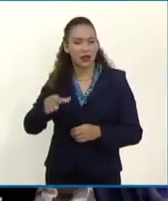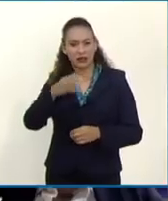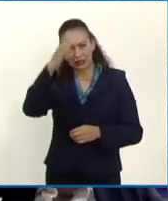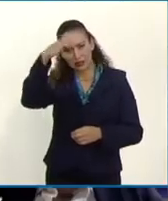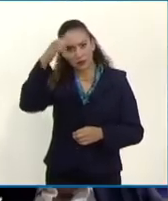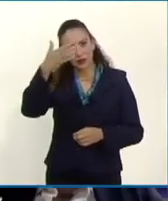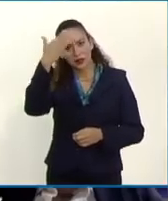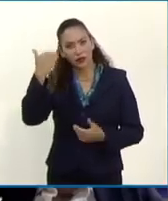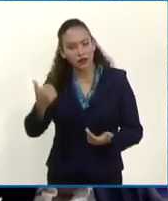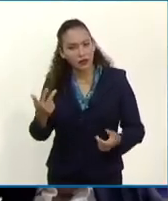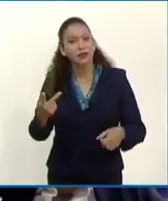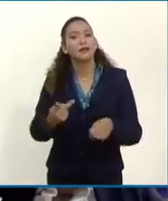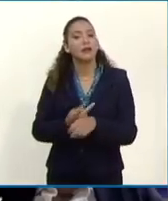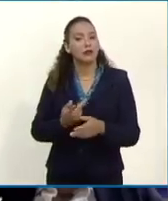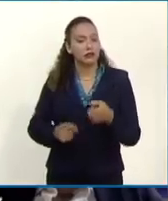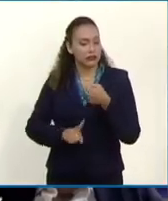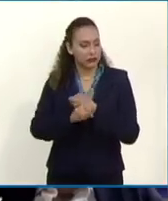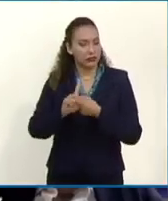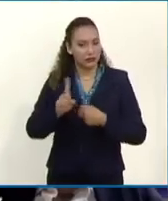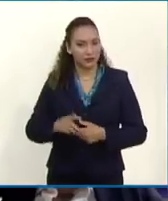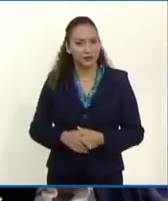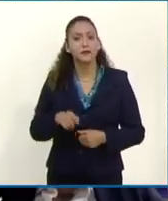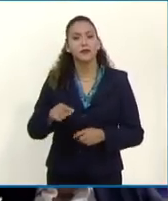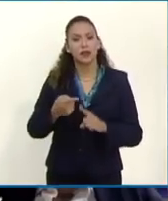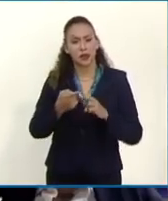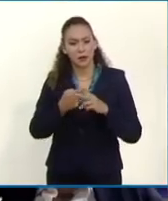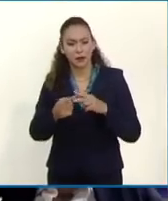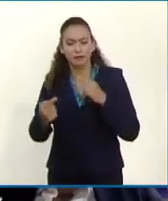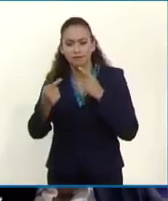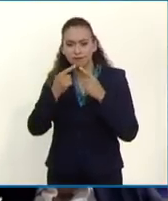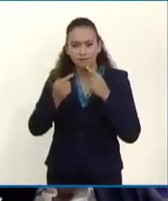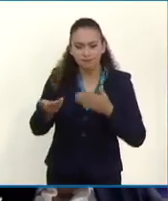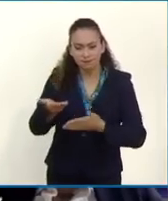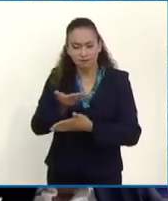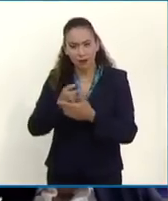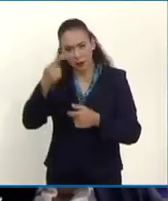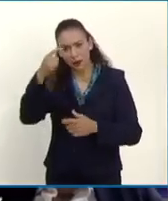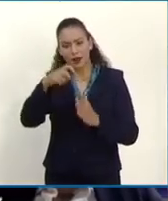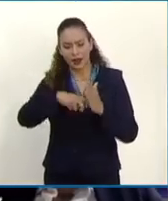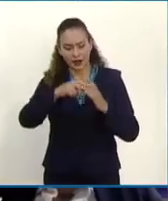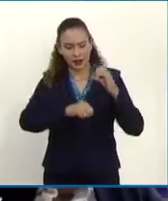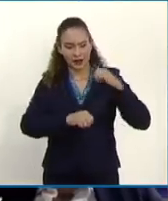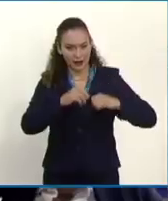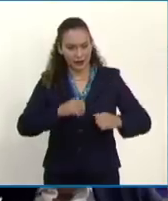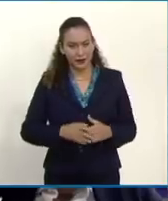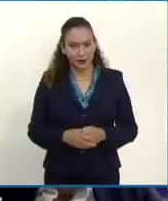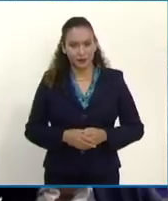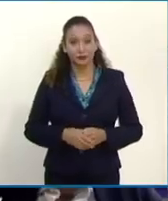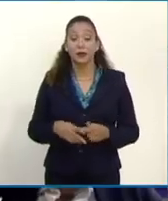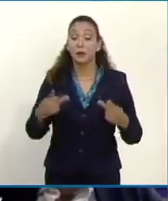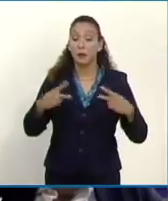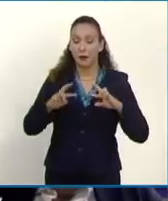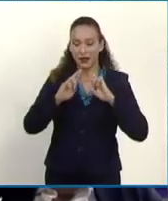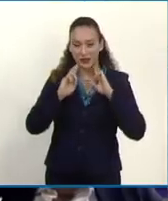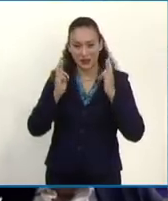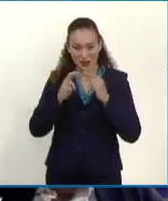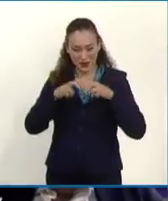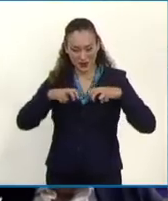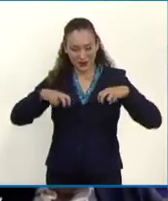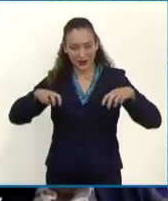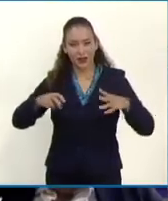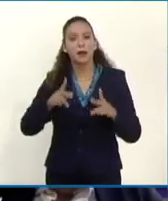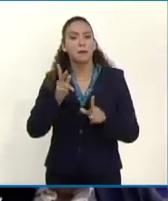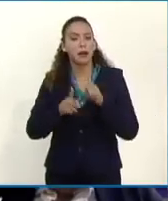El Centro de Estudios Penales inició las mesas de debate sobre la reforma judicial. En la reflexión, especialistas coincidieron en